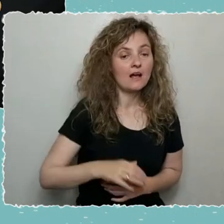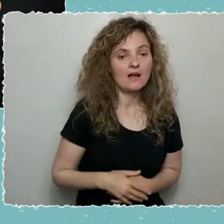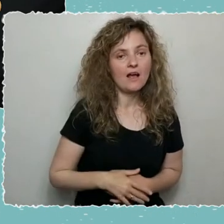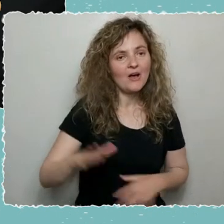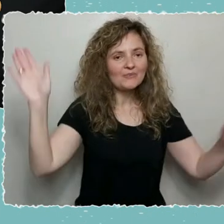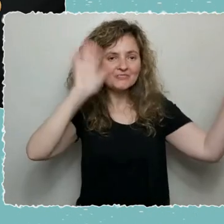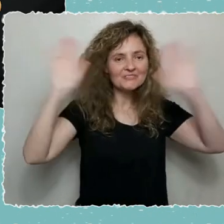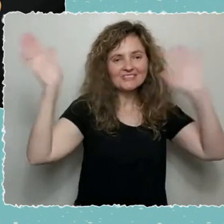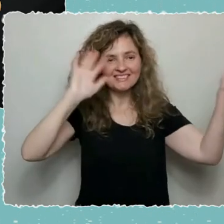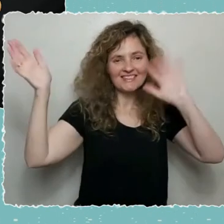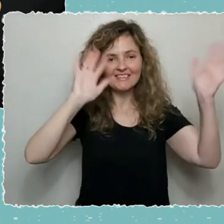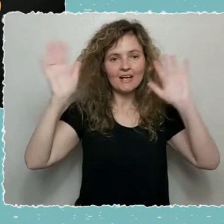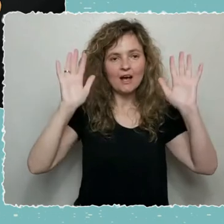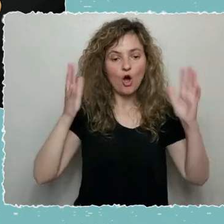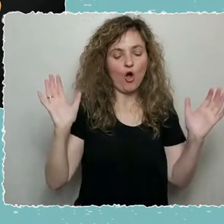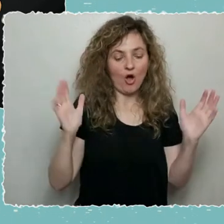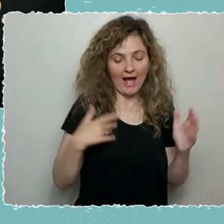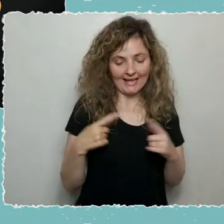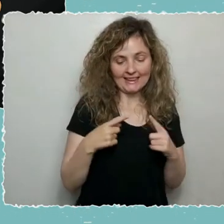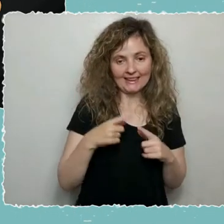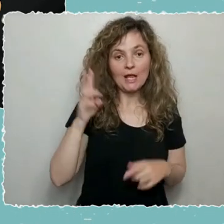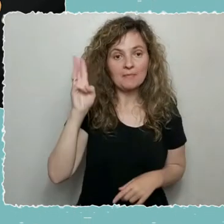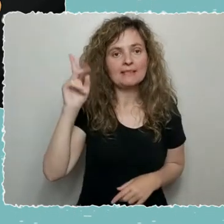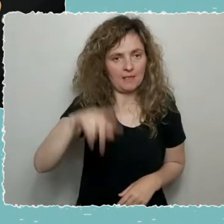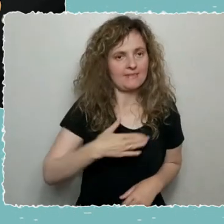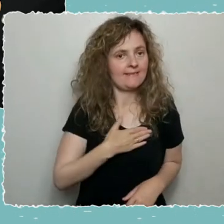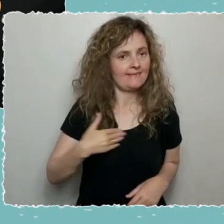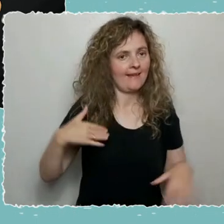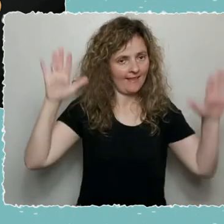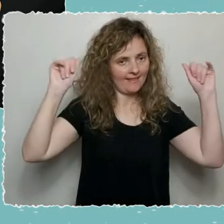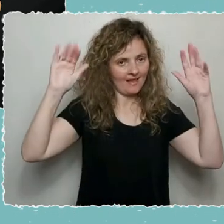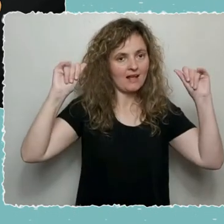rin. Adeus. Oh, a tía Pilar tamén se quere despedir.